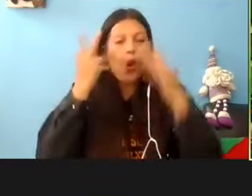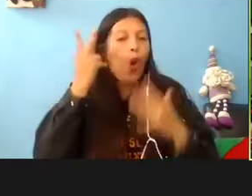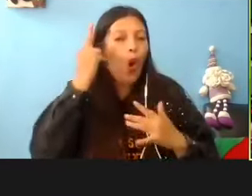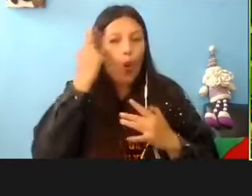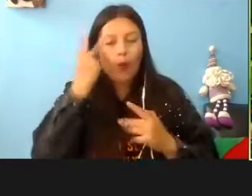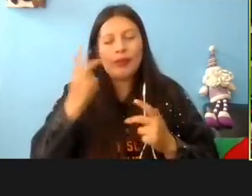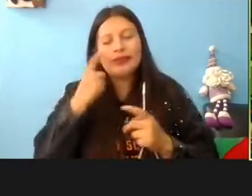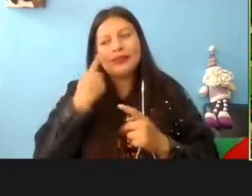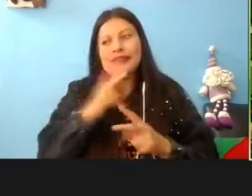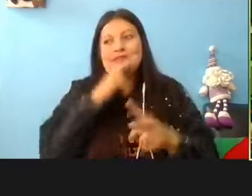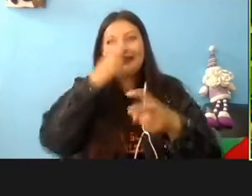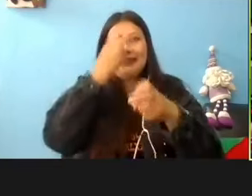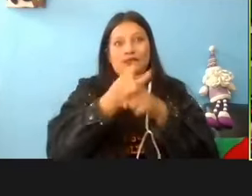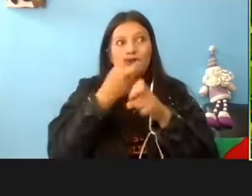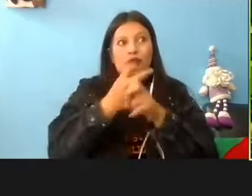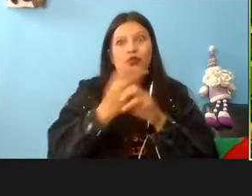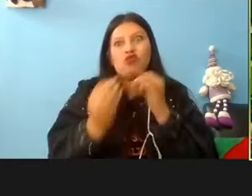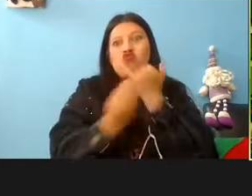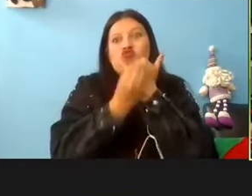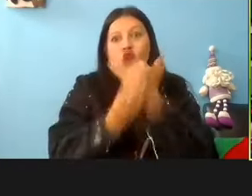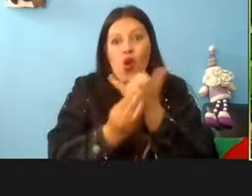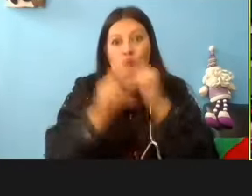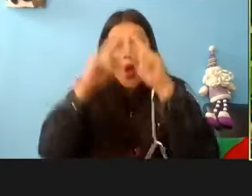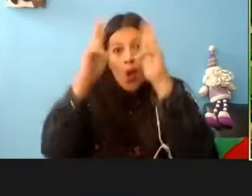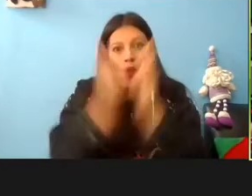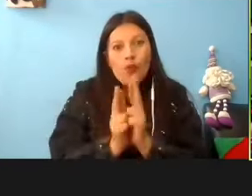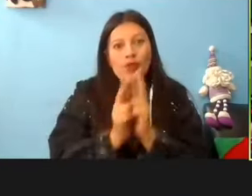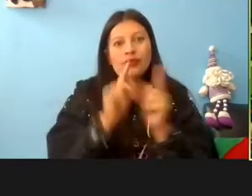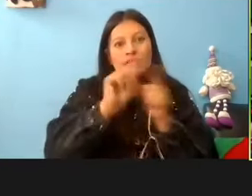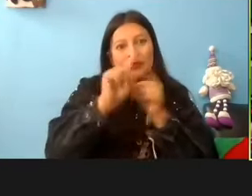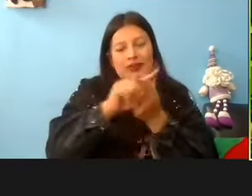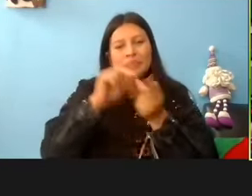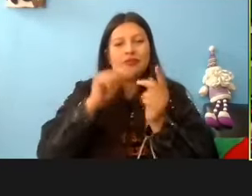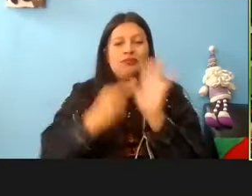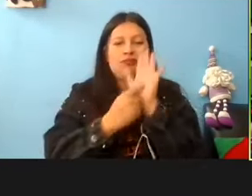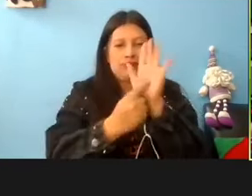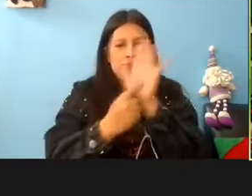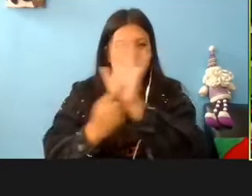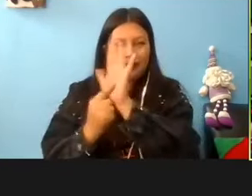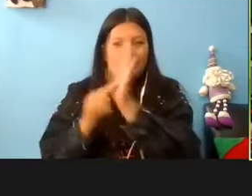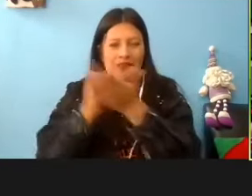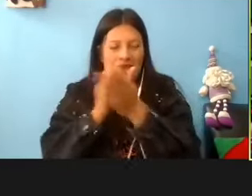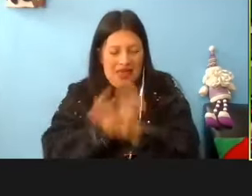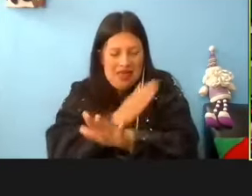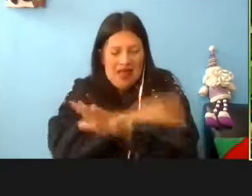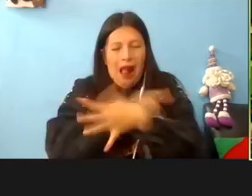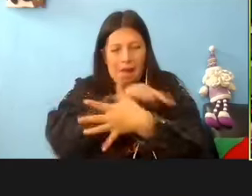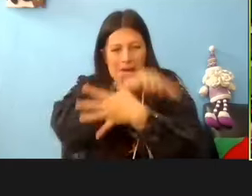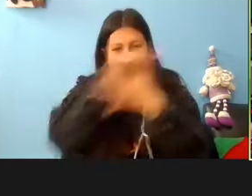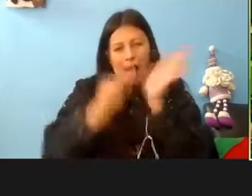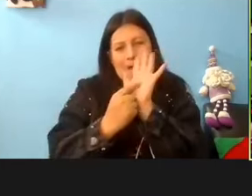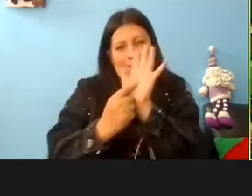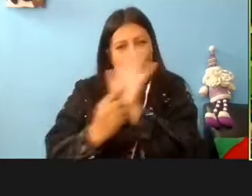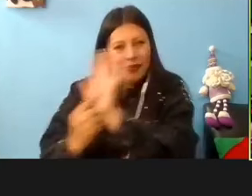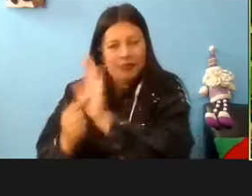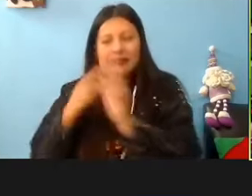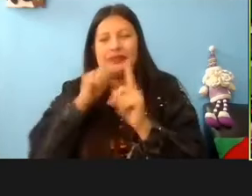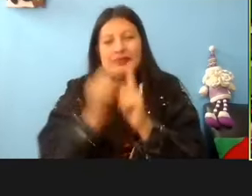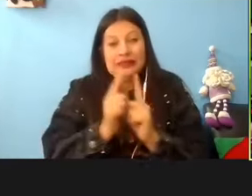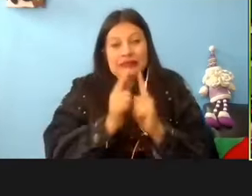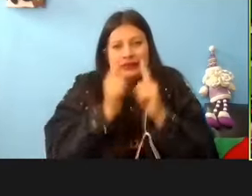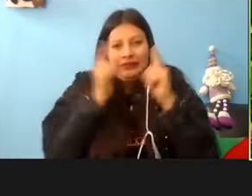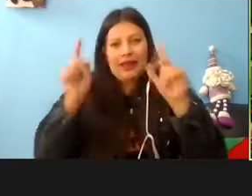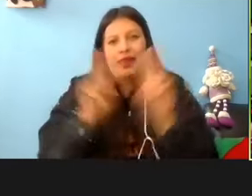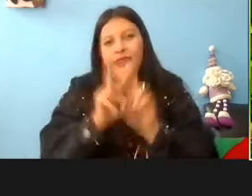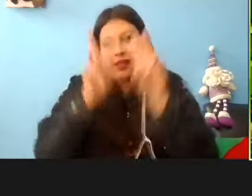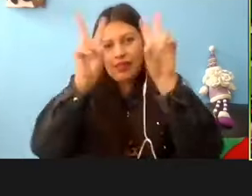muy difícil hacer una síntesis a partir de las distintas presentaciones que se acaban de hacer por la amplitud temática de lo